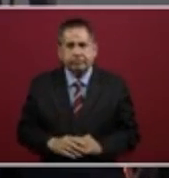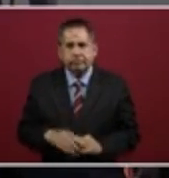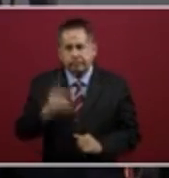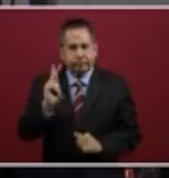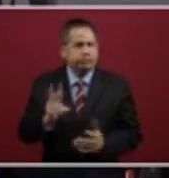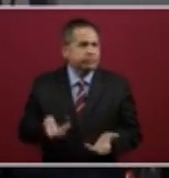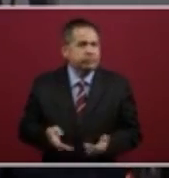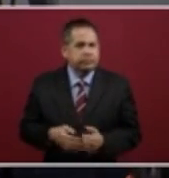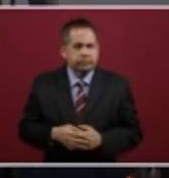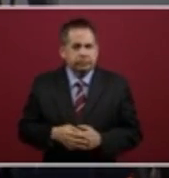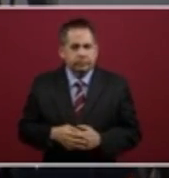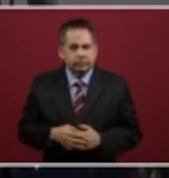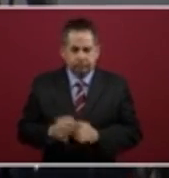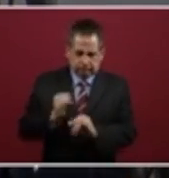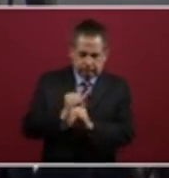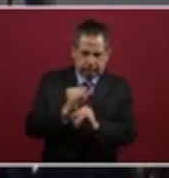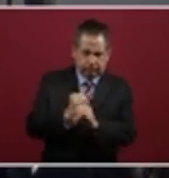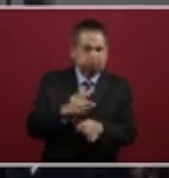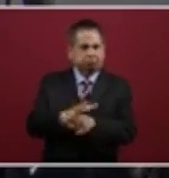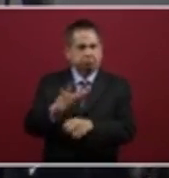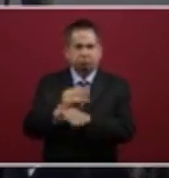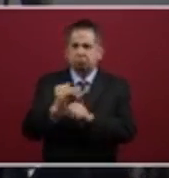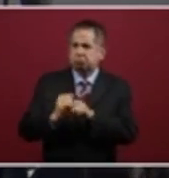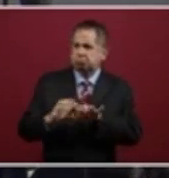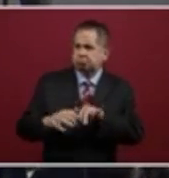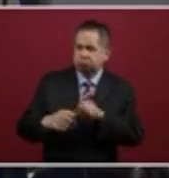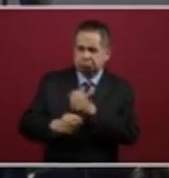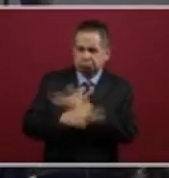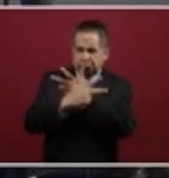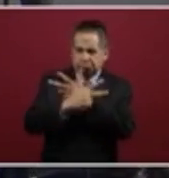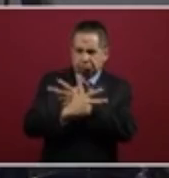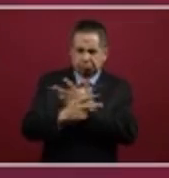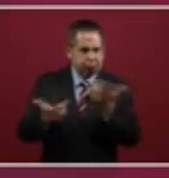pero ¿y el internet, pues?